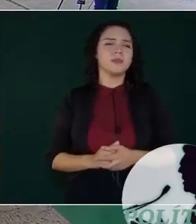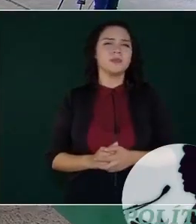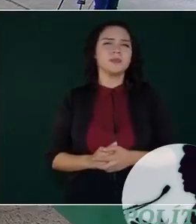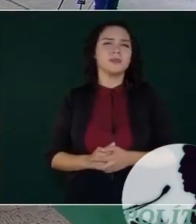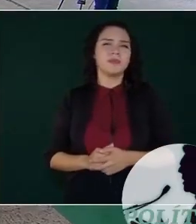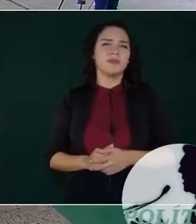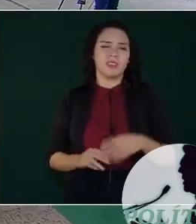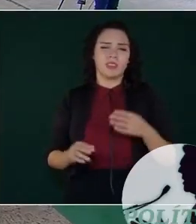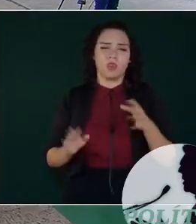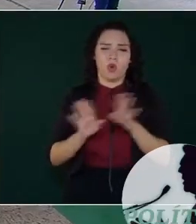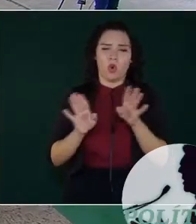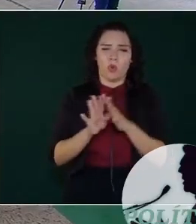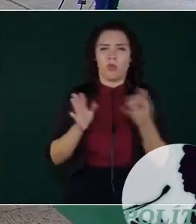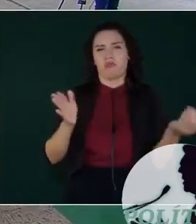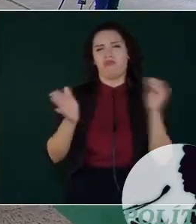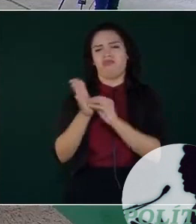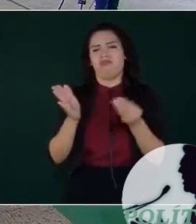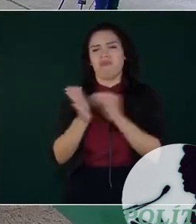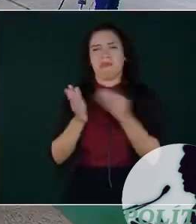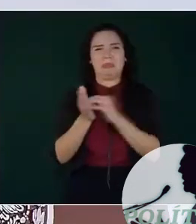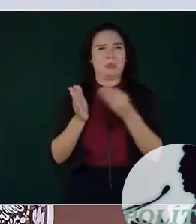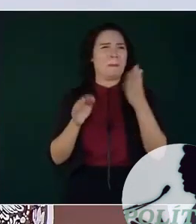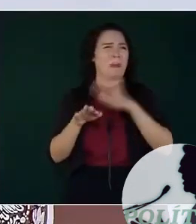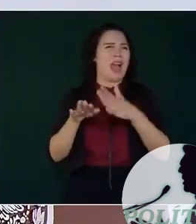lo han de haber repetido todos.